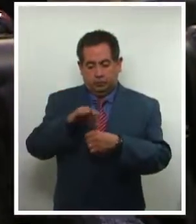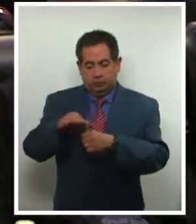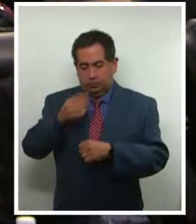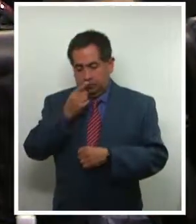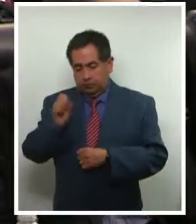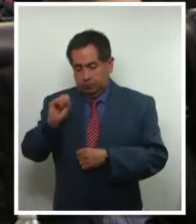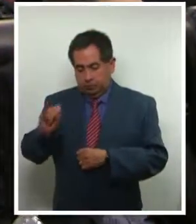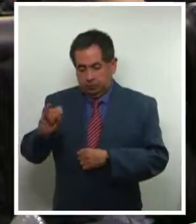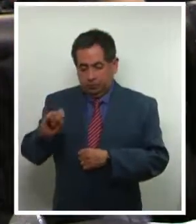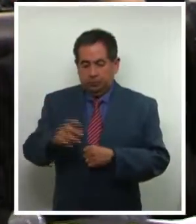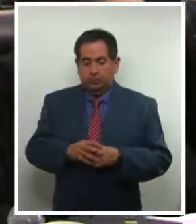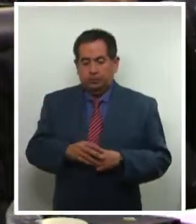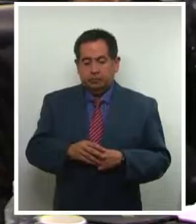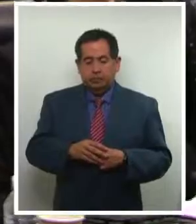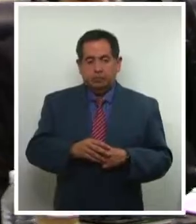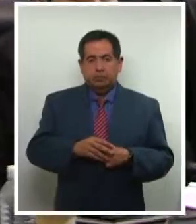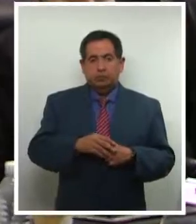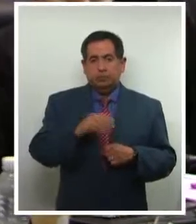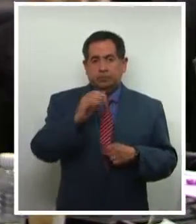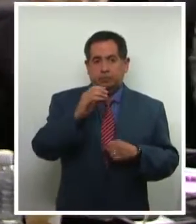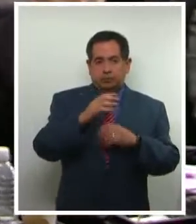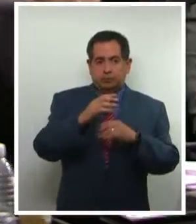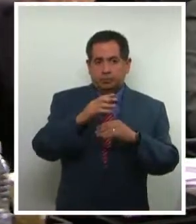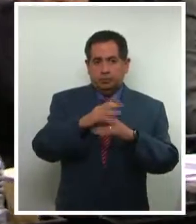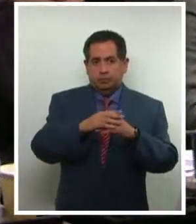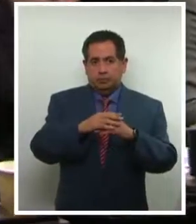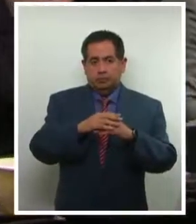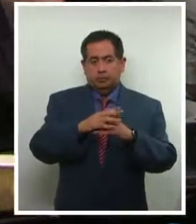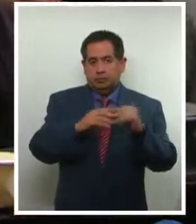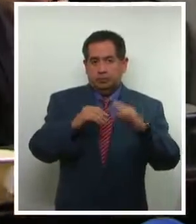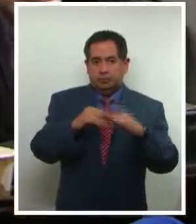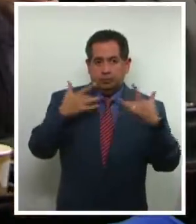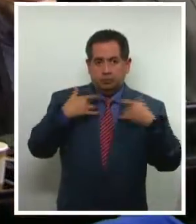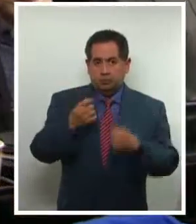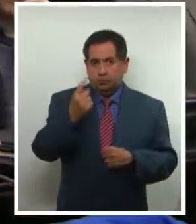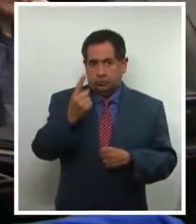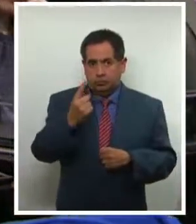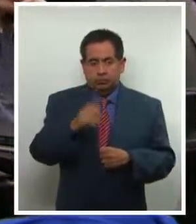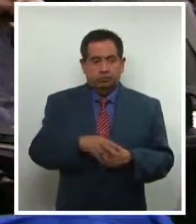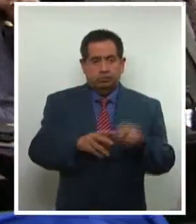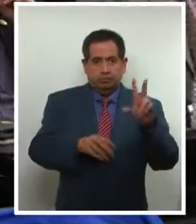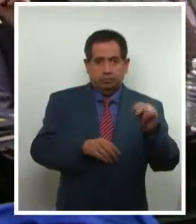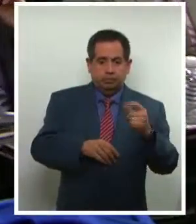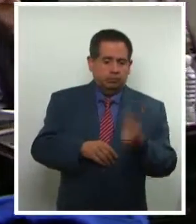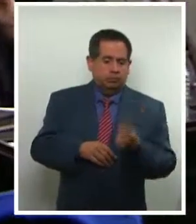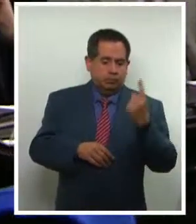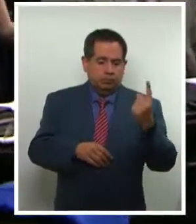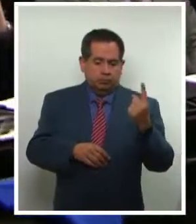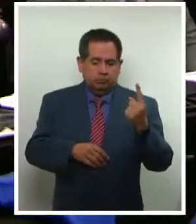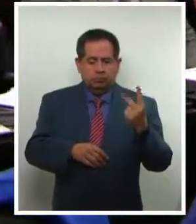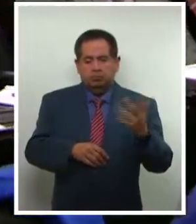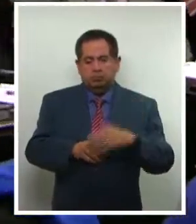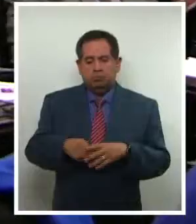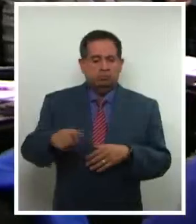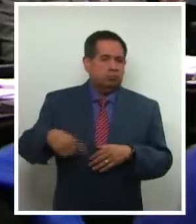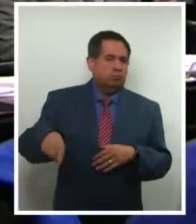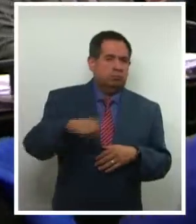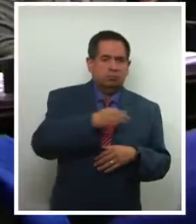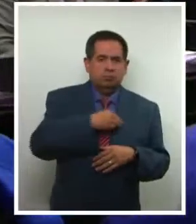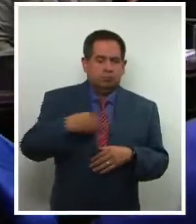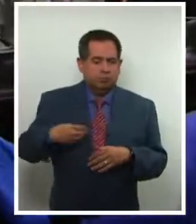favor, 0 votos en contra y una abstención por parte de los legisladores integrantes de esta